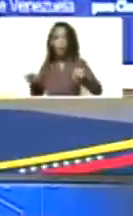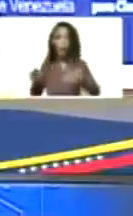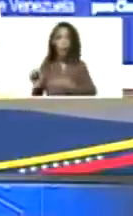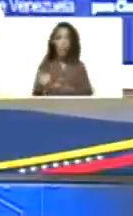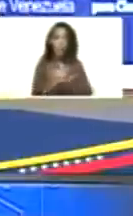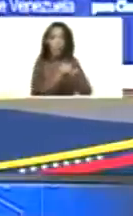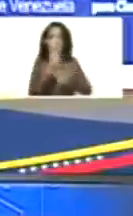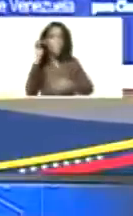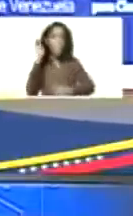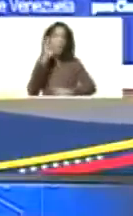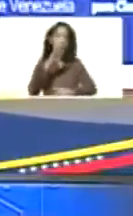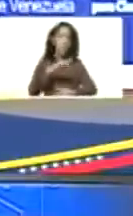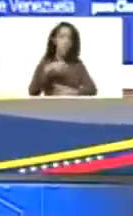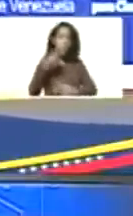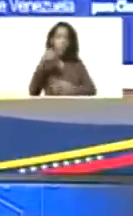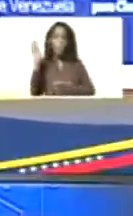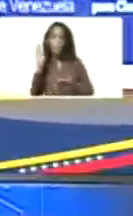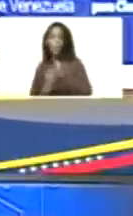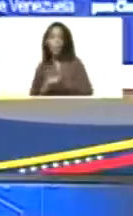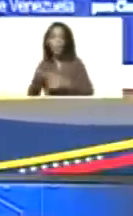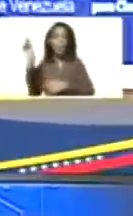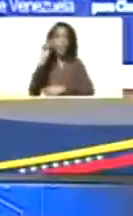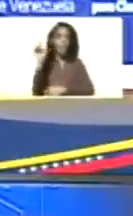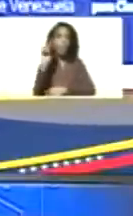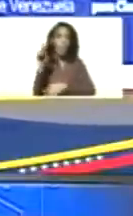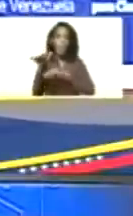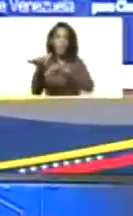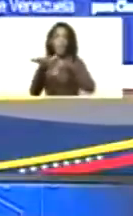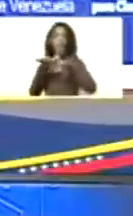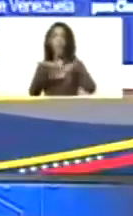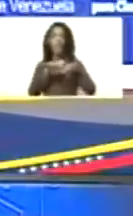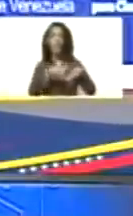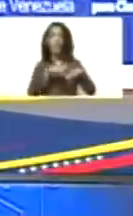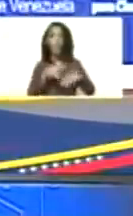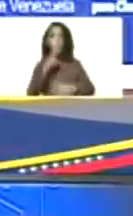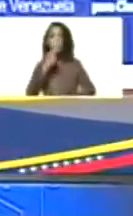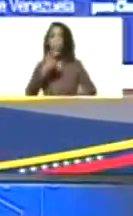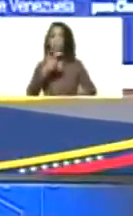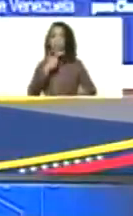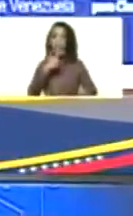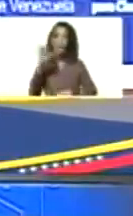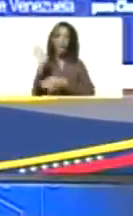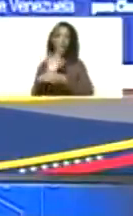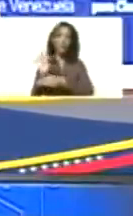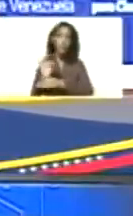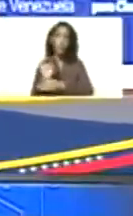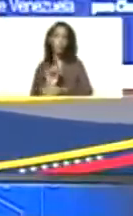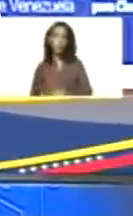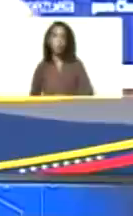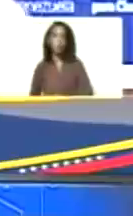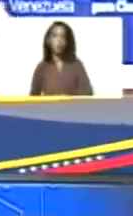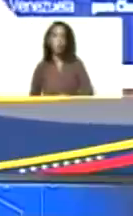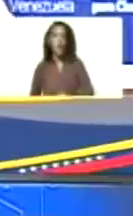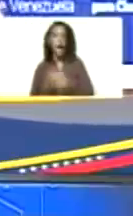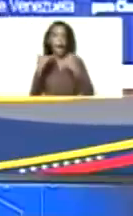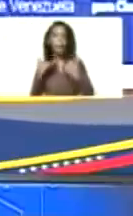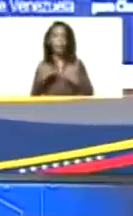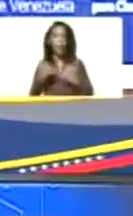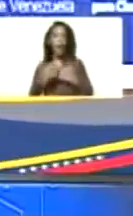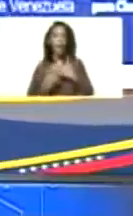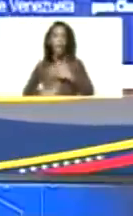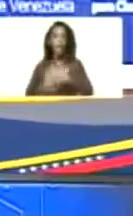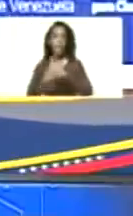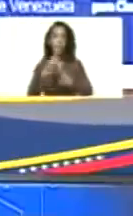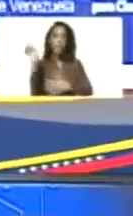basura y poniendo nuestra Venezuela bella, bonita, funcional, moderna, avanzada,